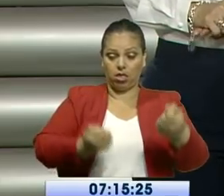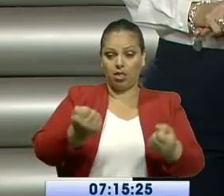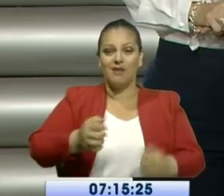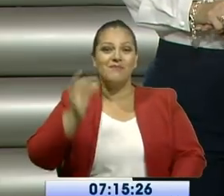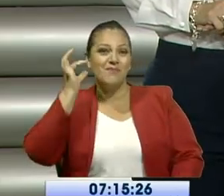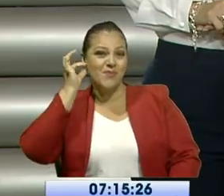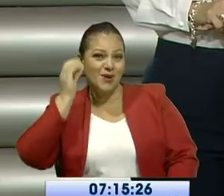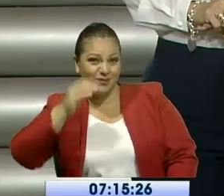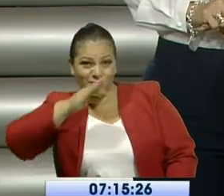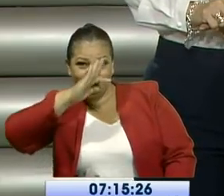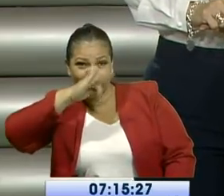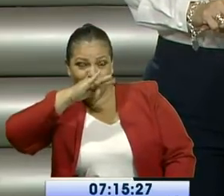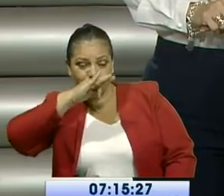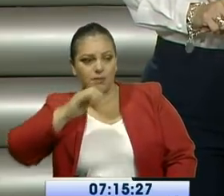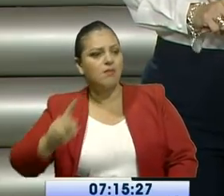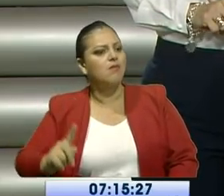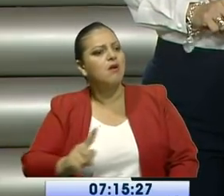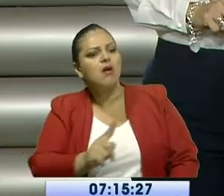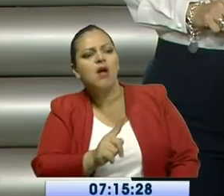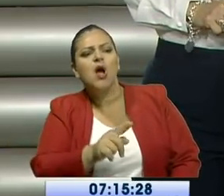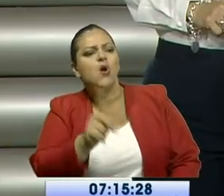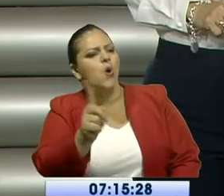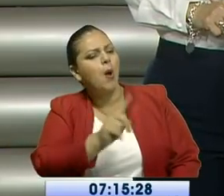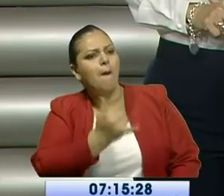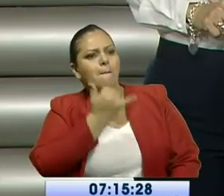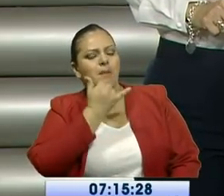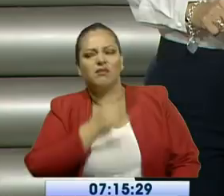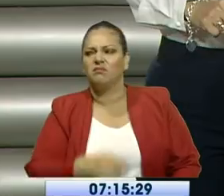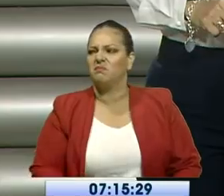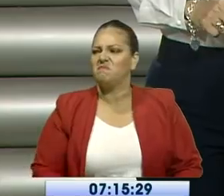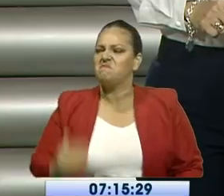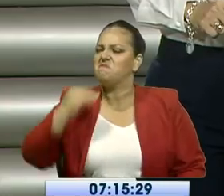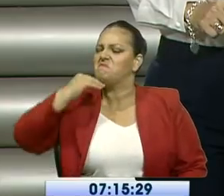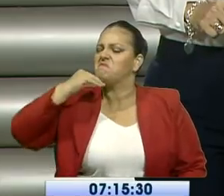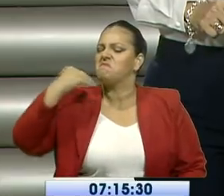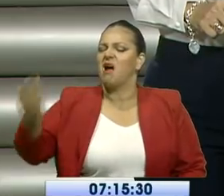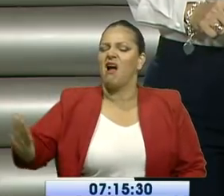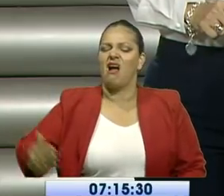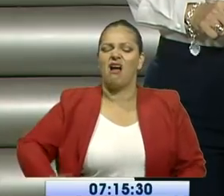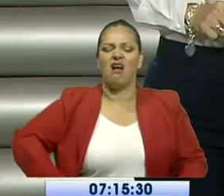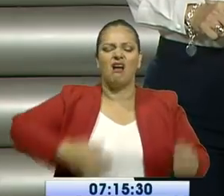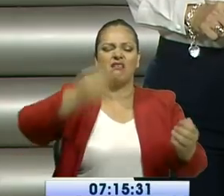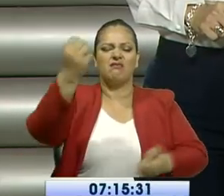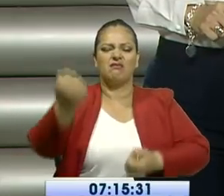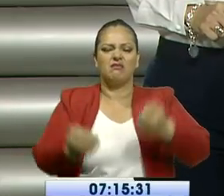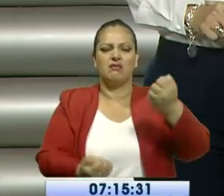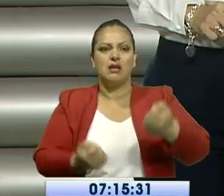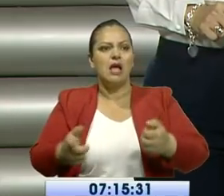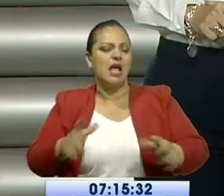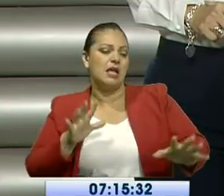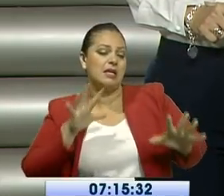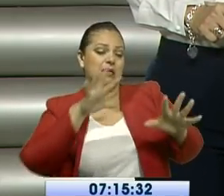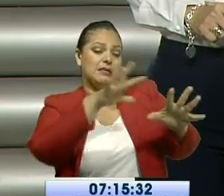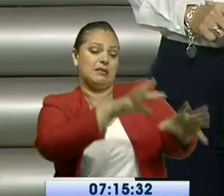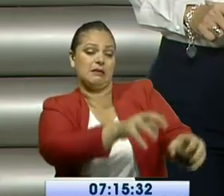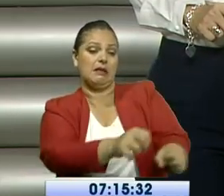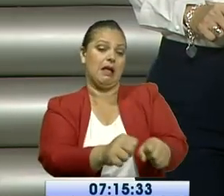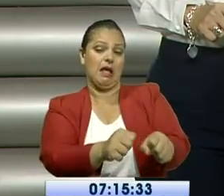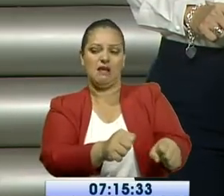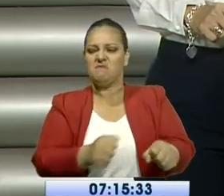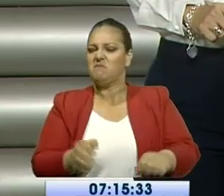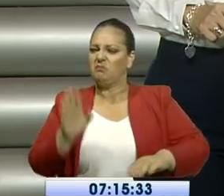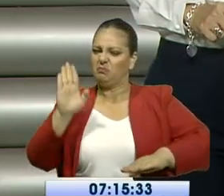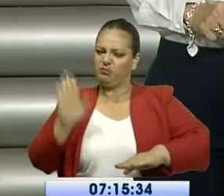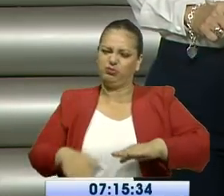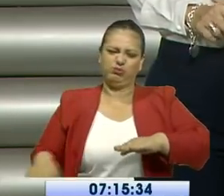vía Crucita Puerto Viejo en la provincia de Manabí. El director ejecutivo de la CTE anunció el inicio de una demanda penal